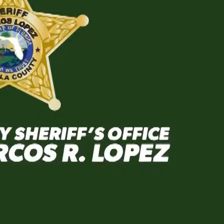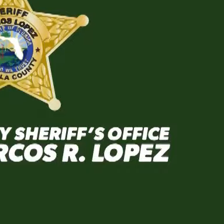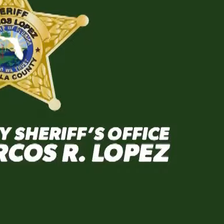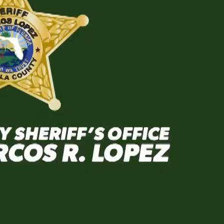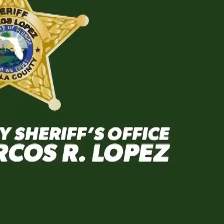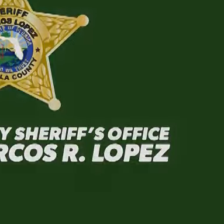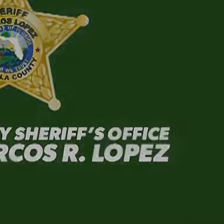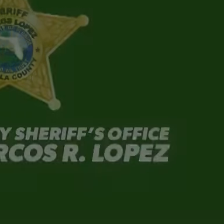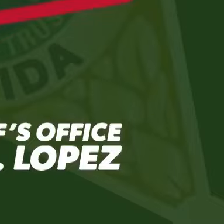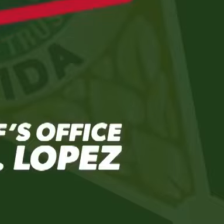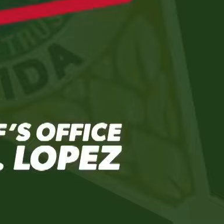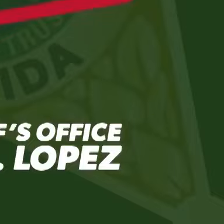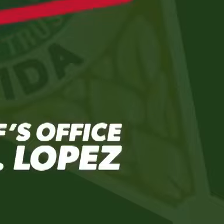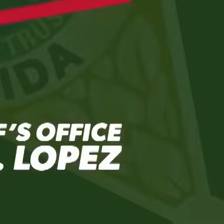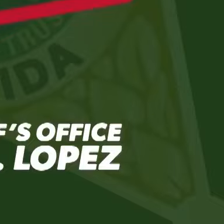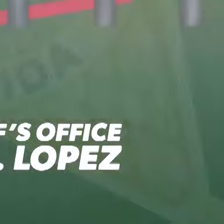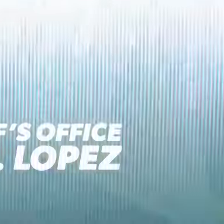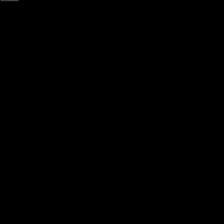Marcos